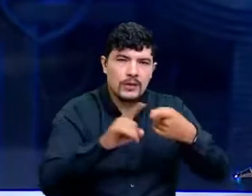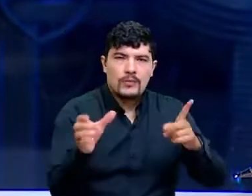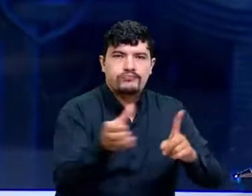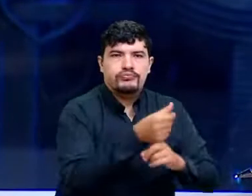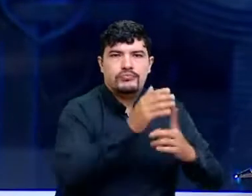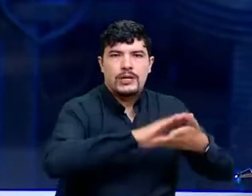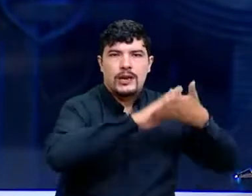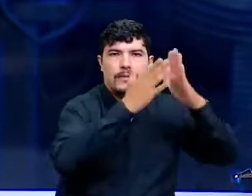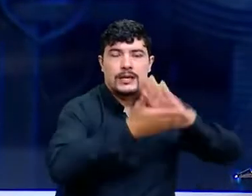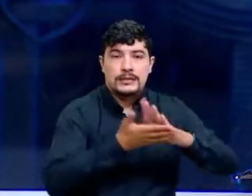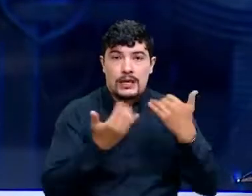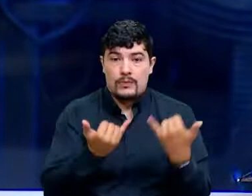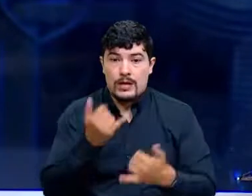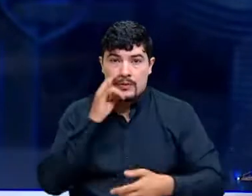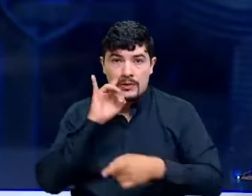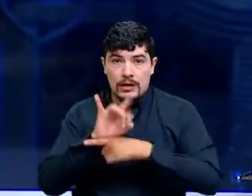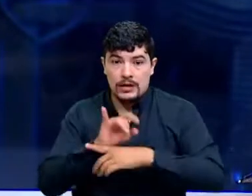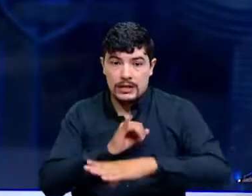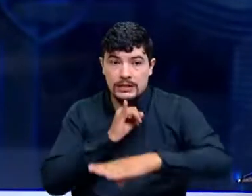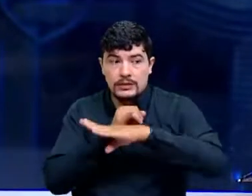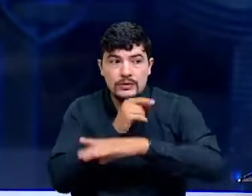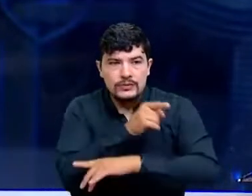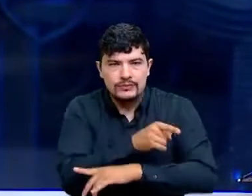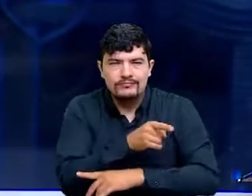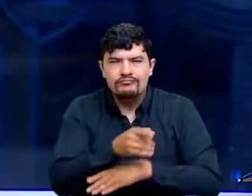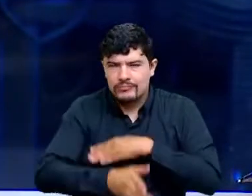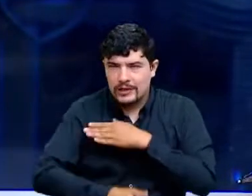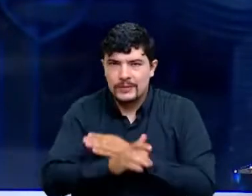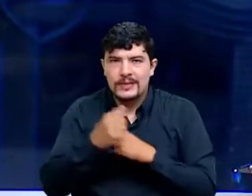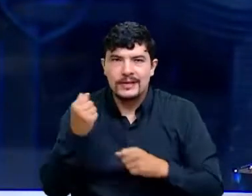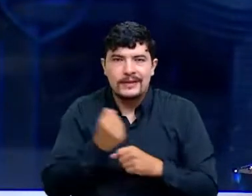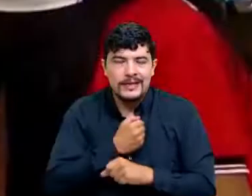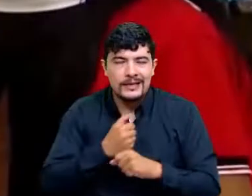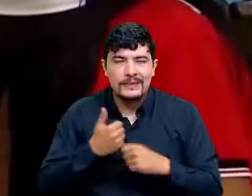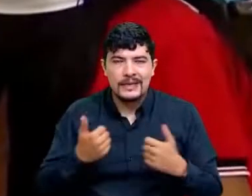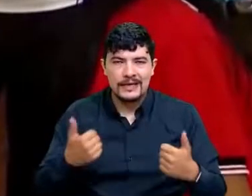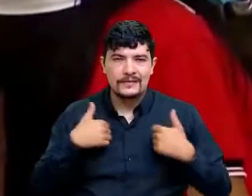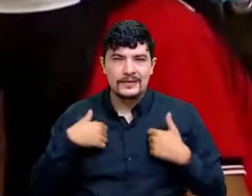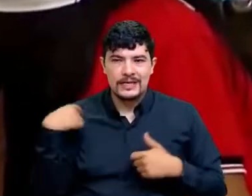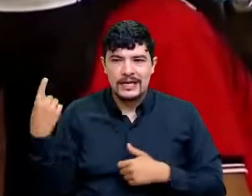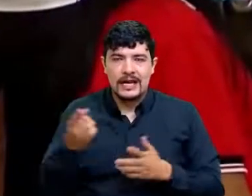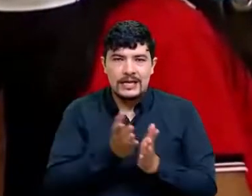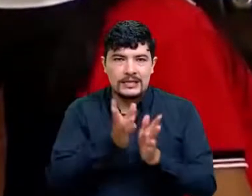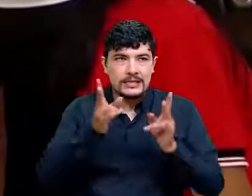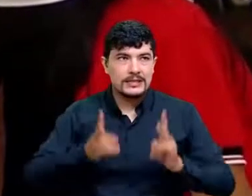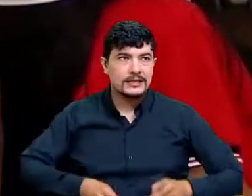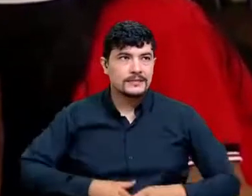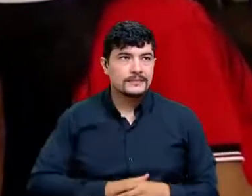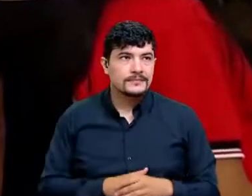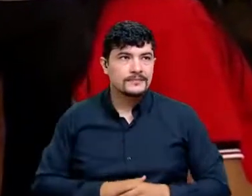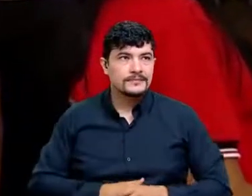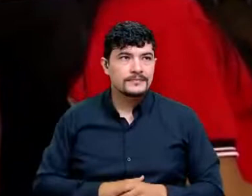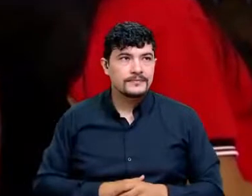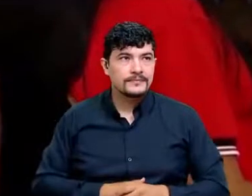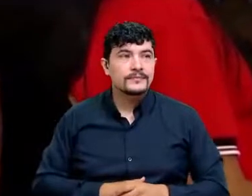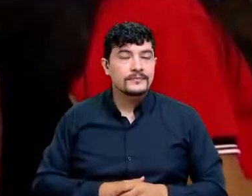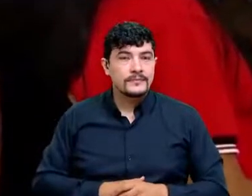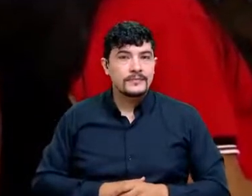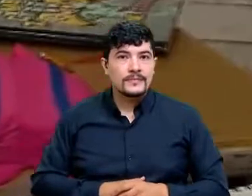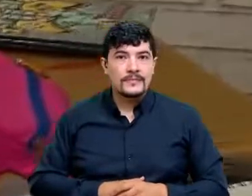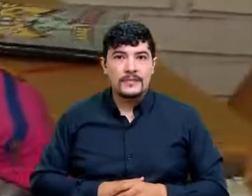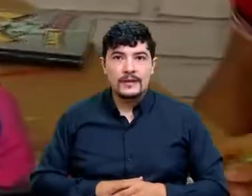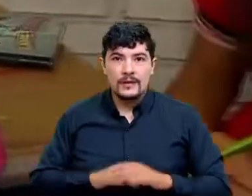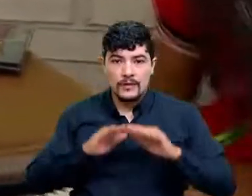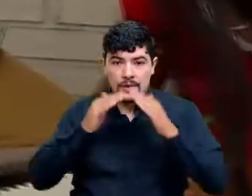Ahora, como contralora institucional, sigue trabajando por el bienestar y cuidado de sus compañeros. Luego de una elección democrática en el Colegio